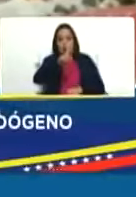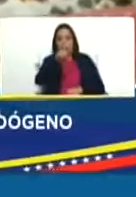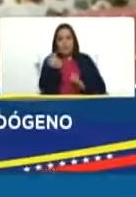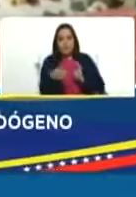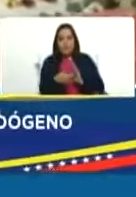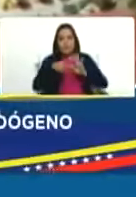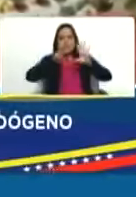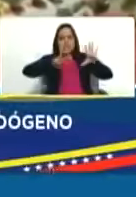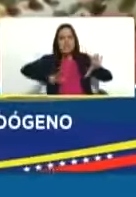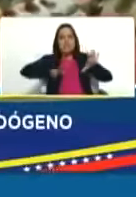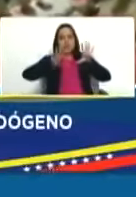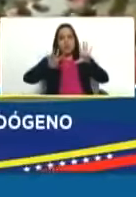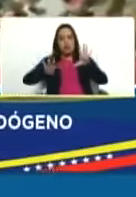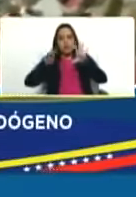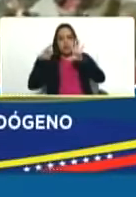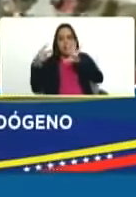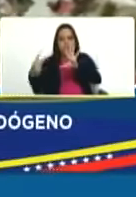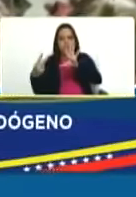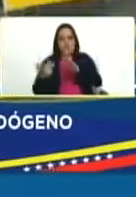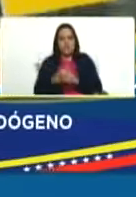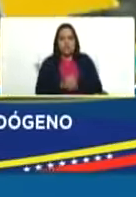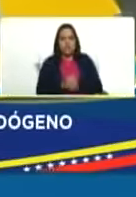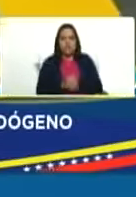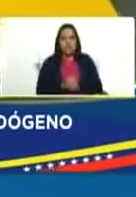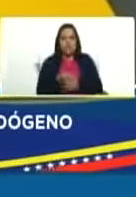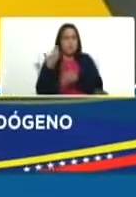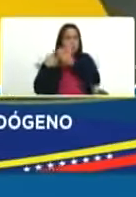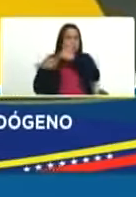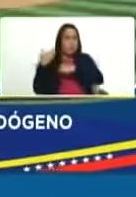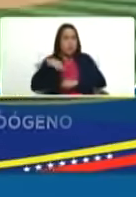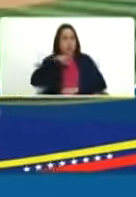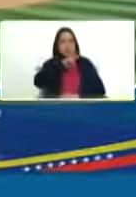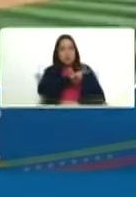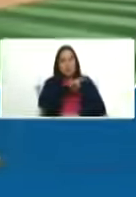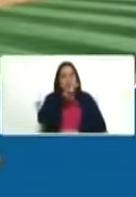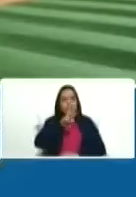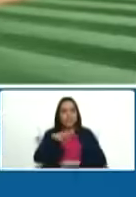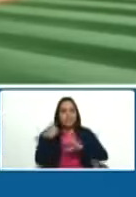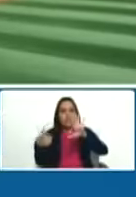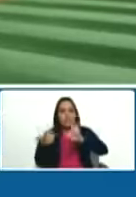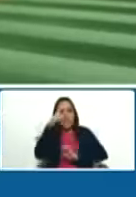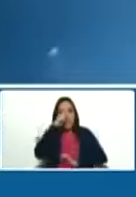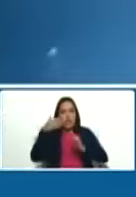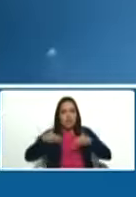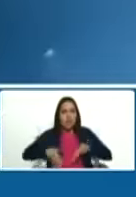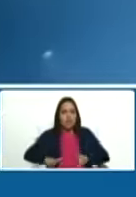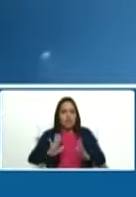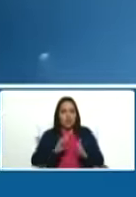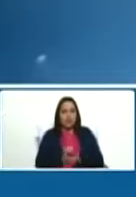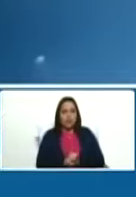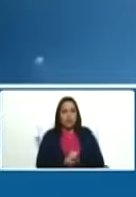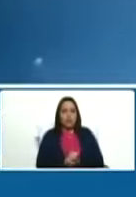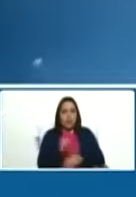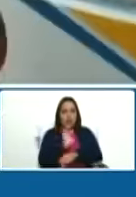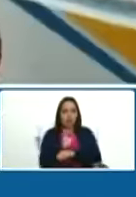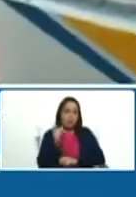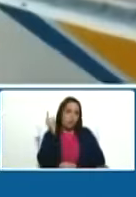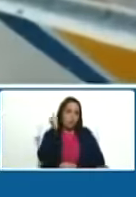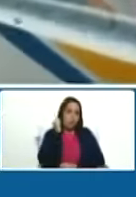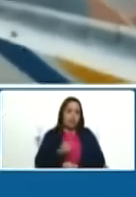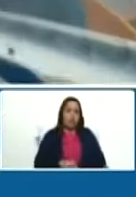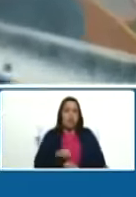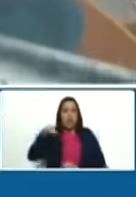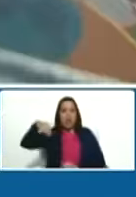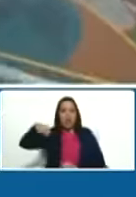diciembre de 1797, hace 226 años, nació en Quito la gran